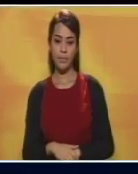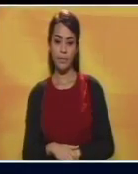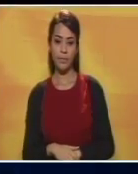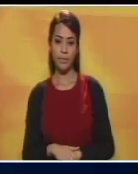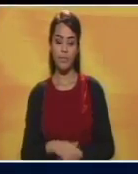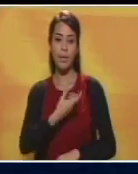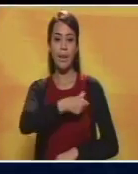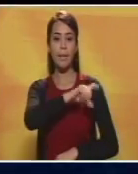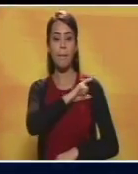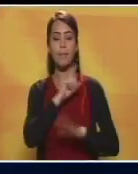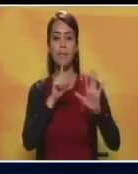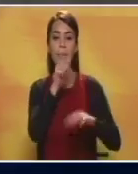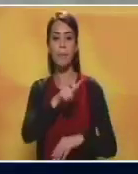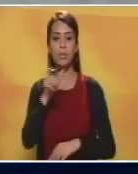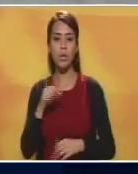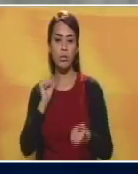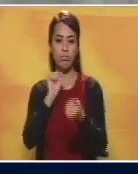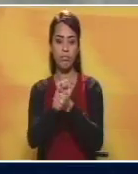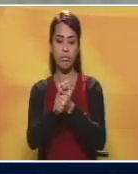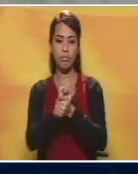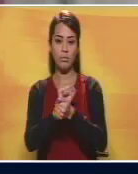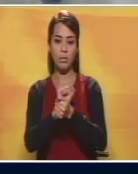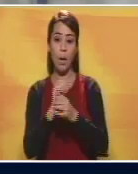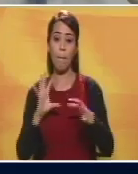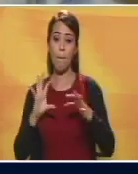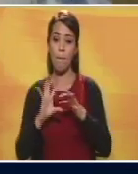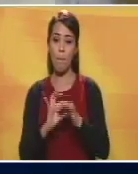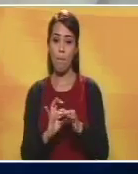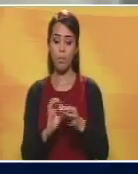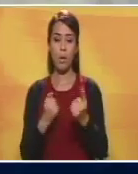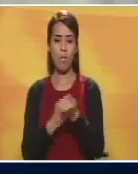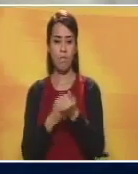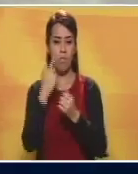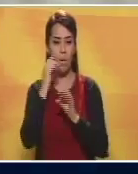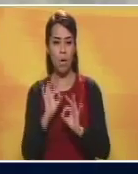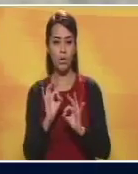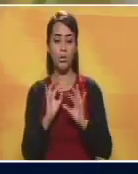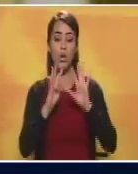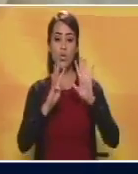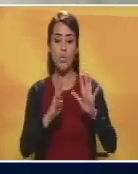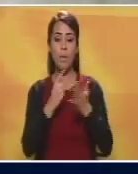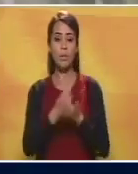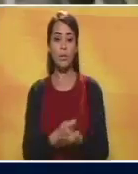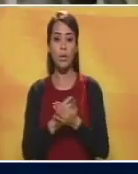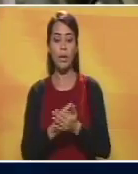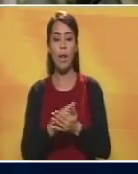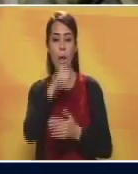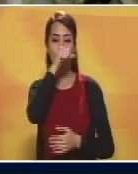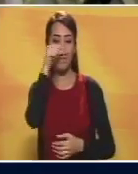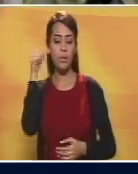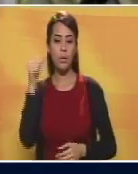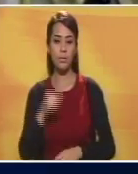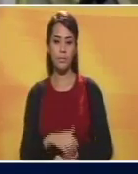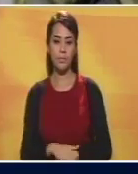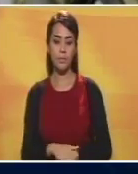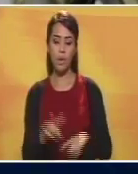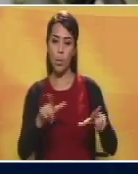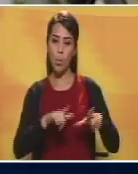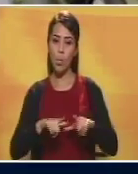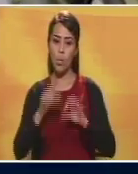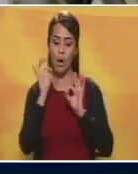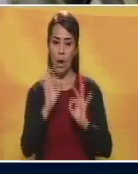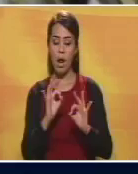En España, 6 personas fueron detenidas por su vinculación con la incautación de 9 toneladas de cocaína en un contenedor, el